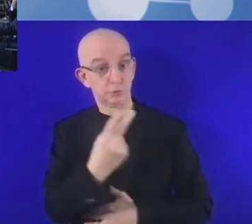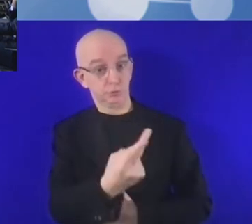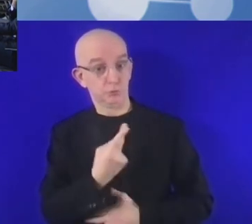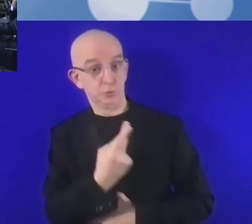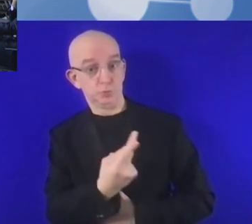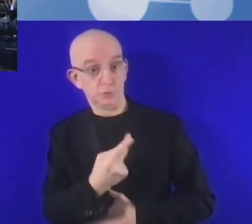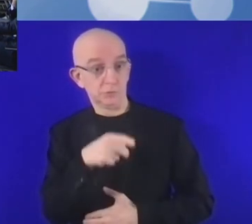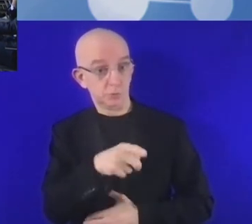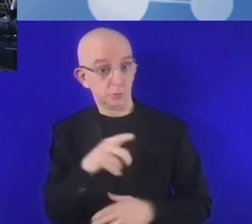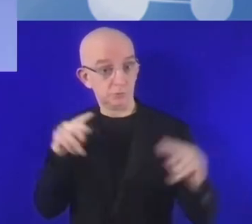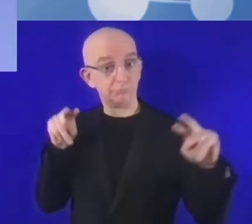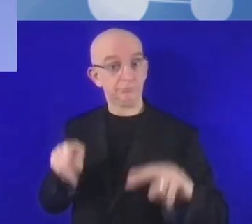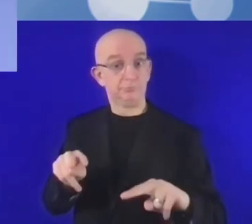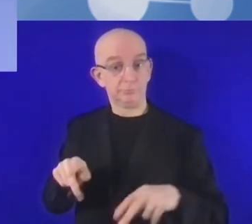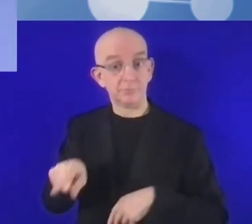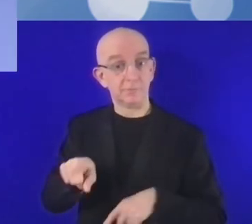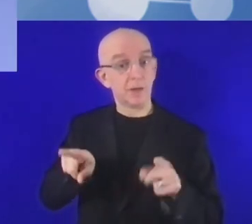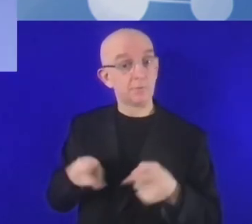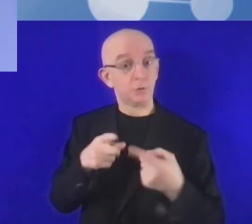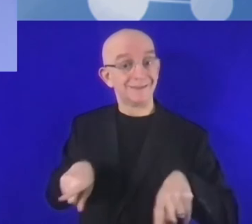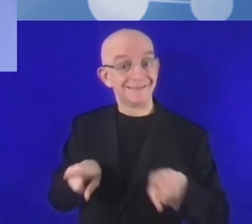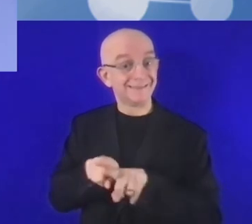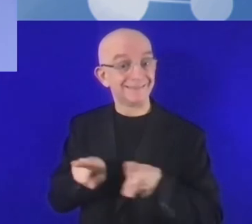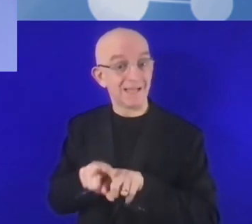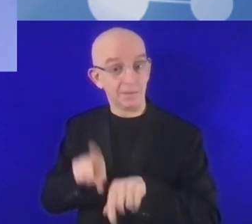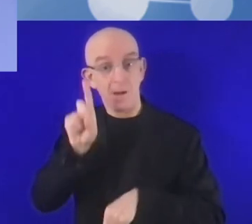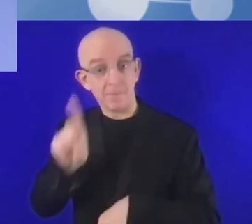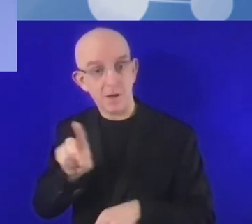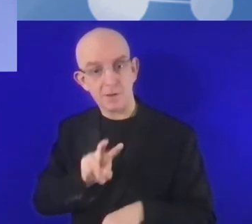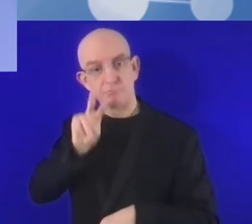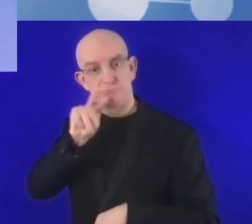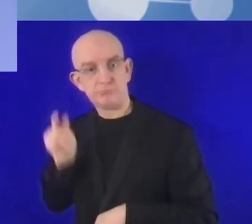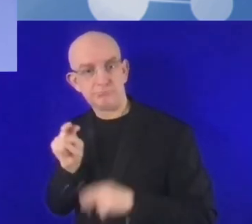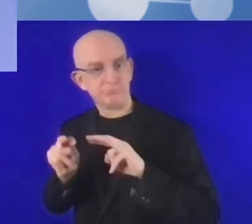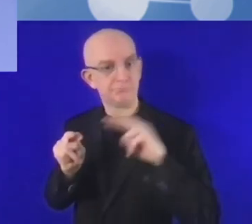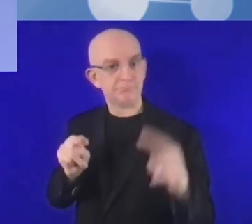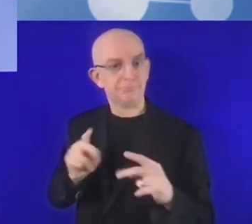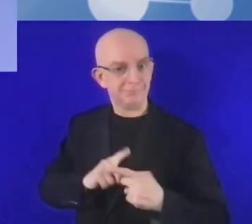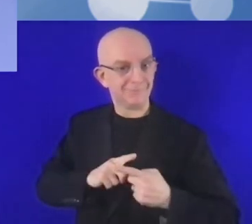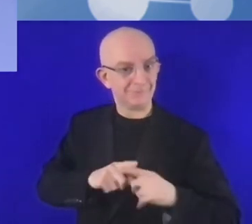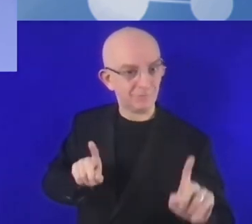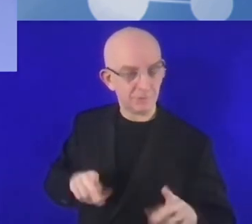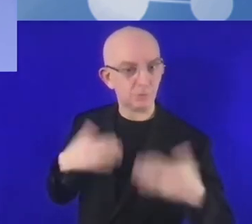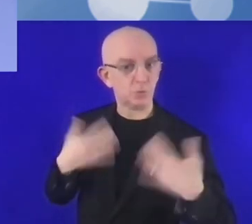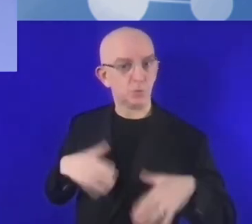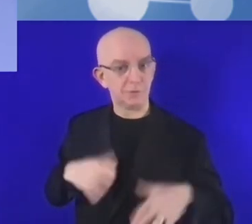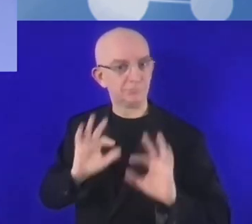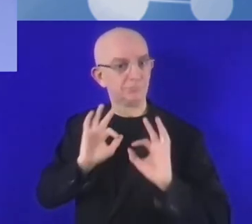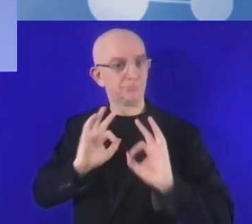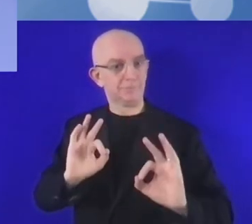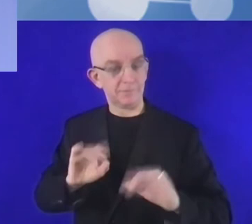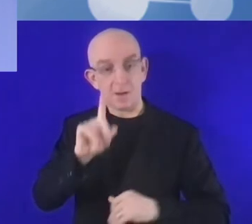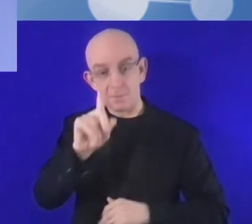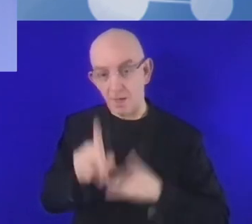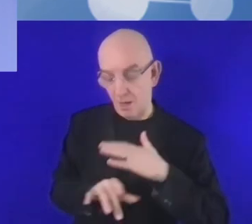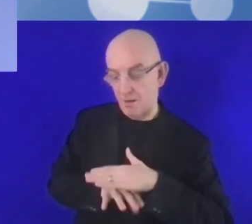recordemos que si dos personas escuchan la misma música, cada vez escucharán algo diferente. Así